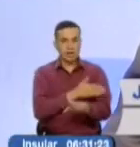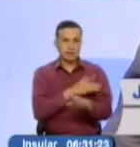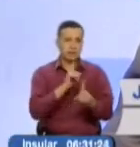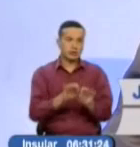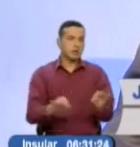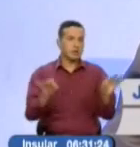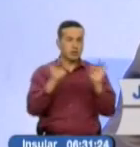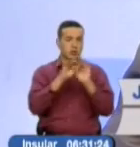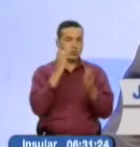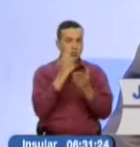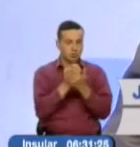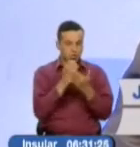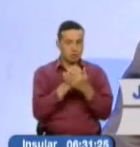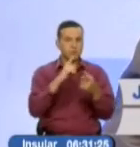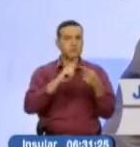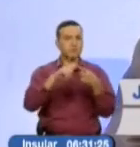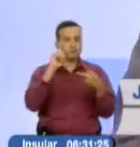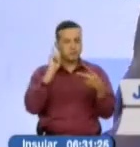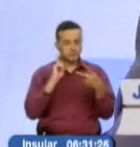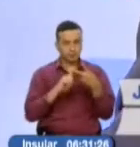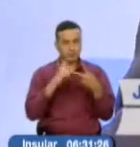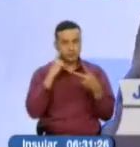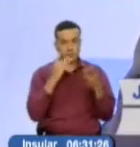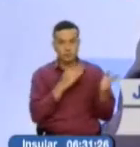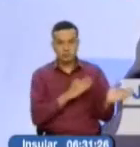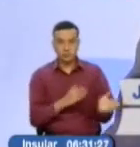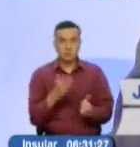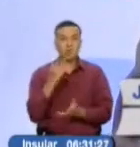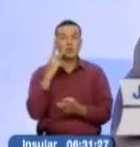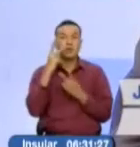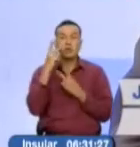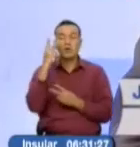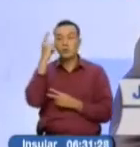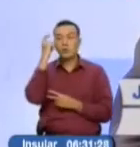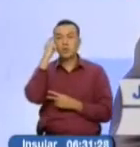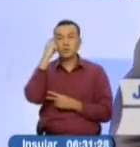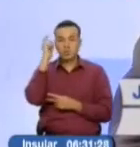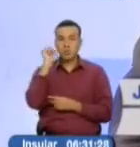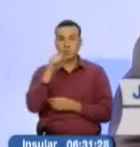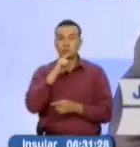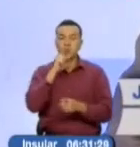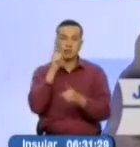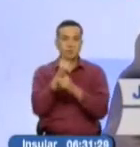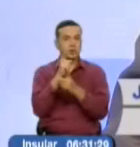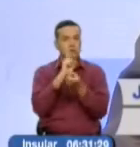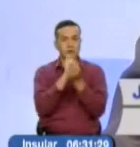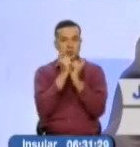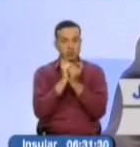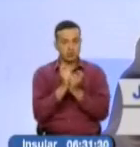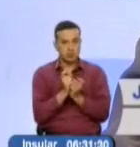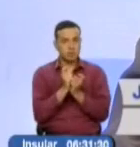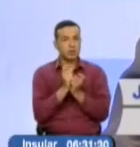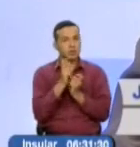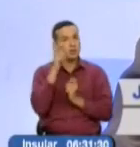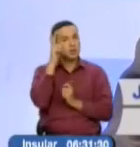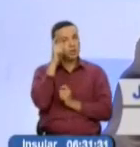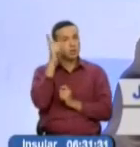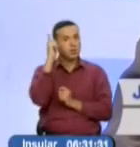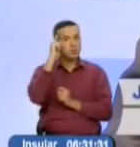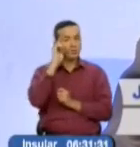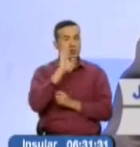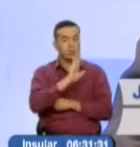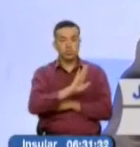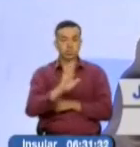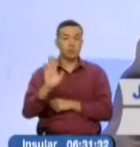y Y en segundo lugar porque crea estativa de que puede hacer renovación eh creo que el gobierno